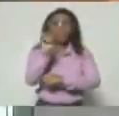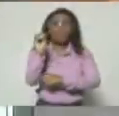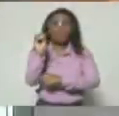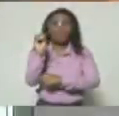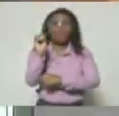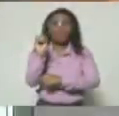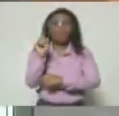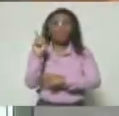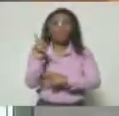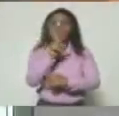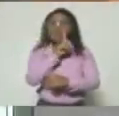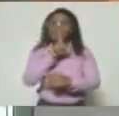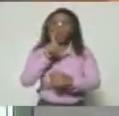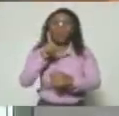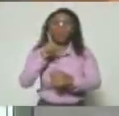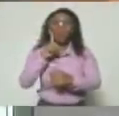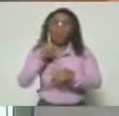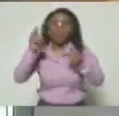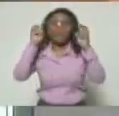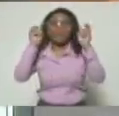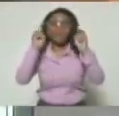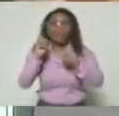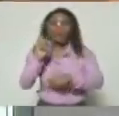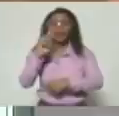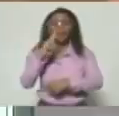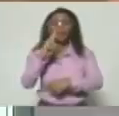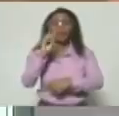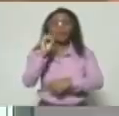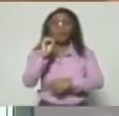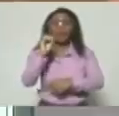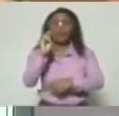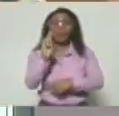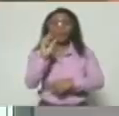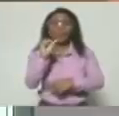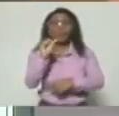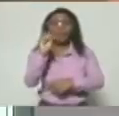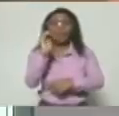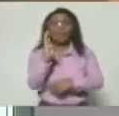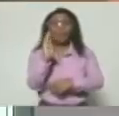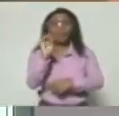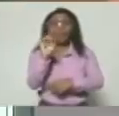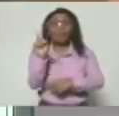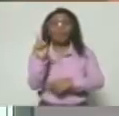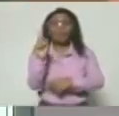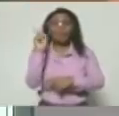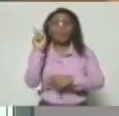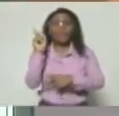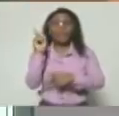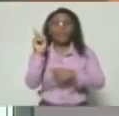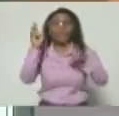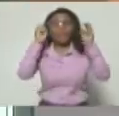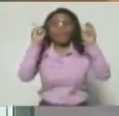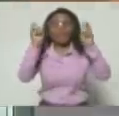con lo que se llamó el corolario Roosevelt de esa doctrina Monroe,